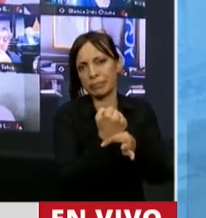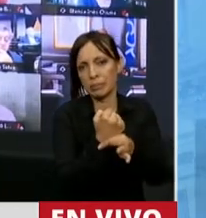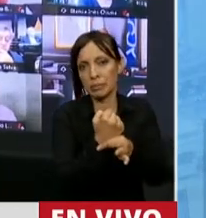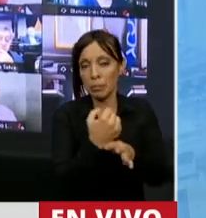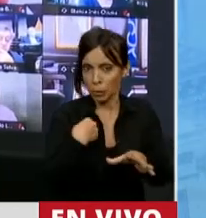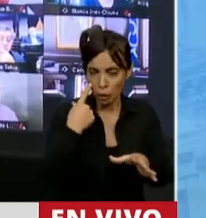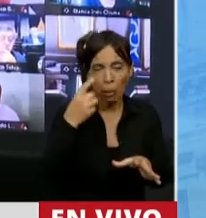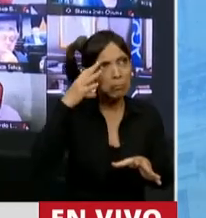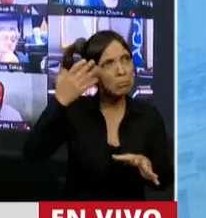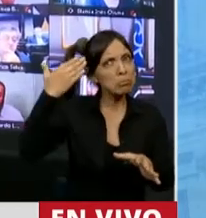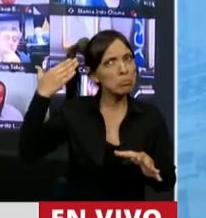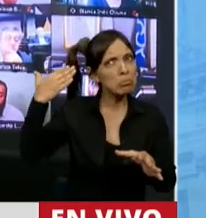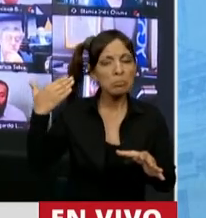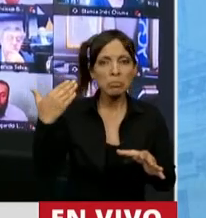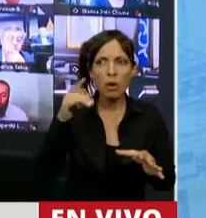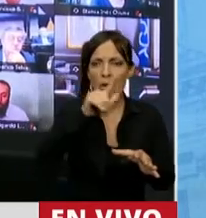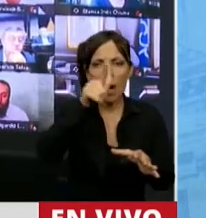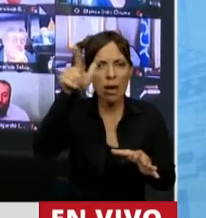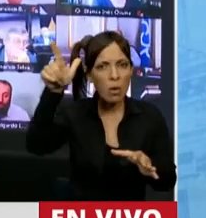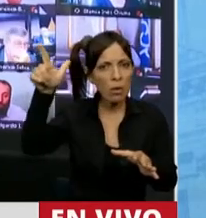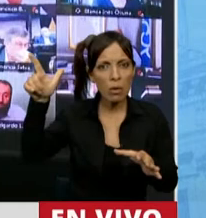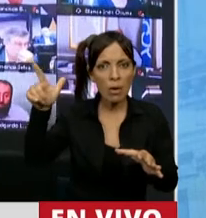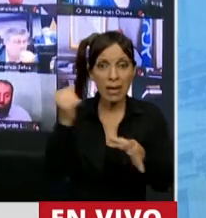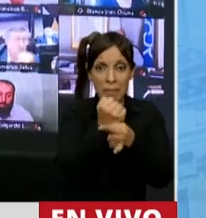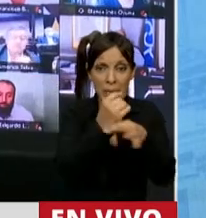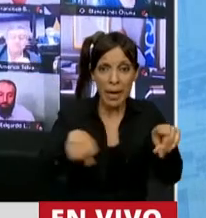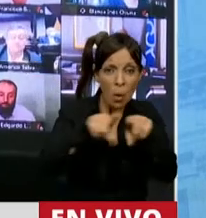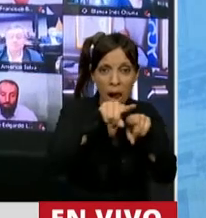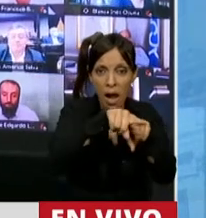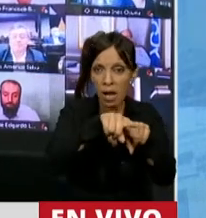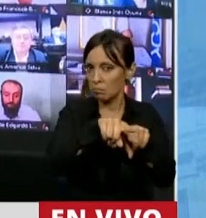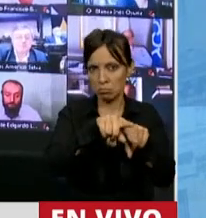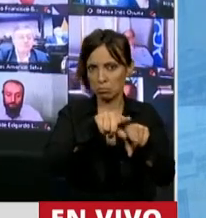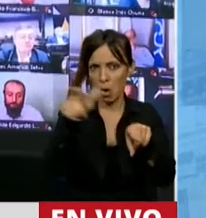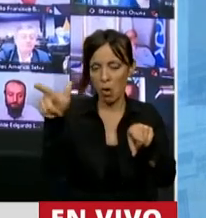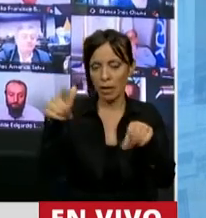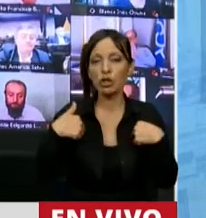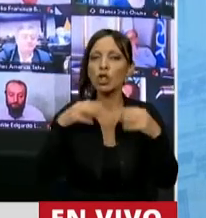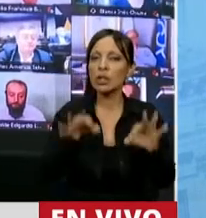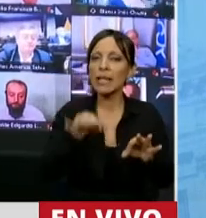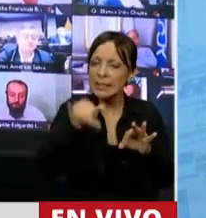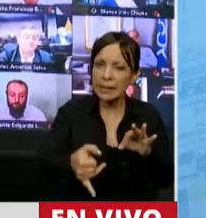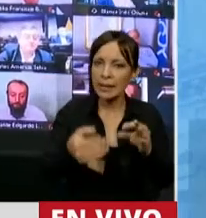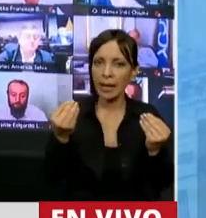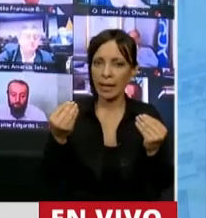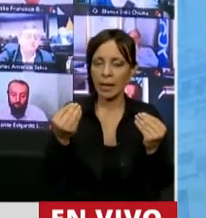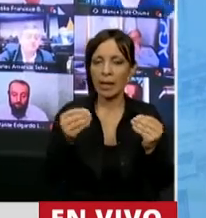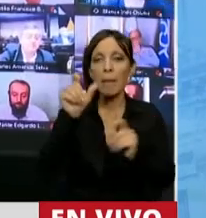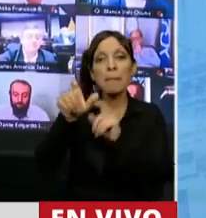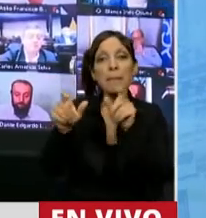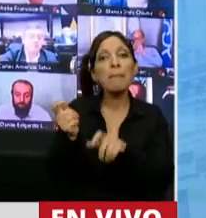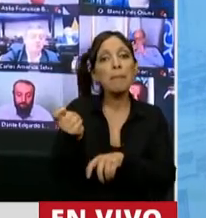hubo otros que tengan igual o mayor talento que Maradona. Lo que sí sé es que hubo pocas